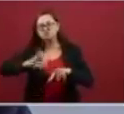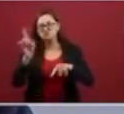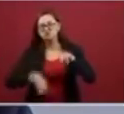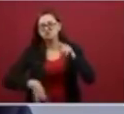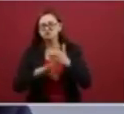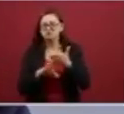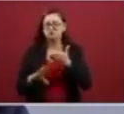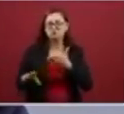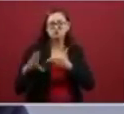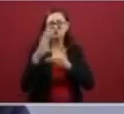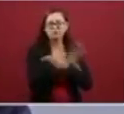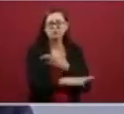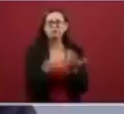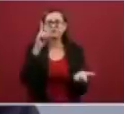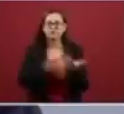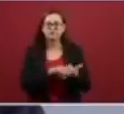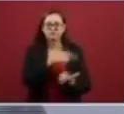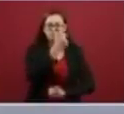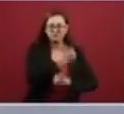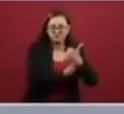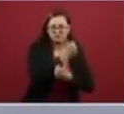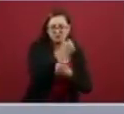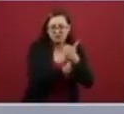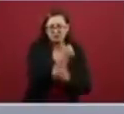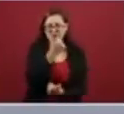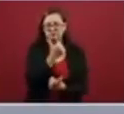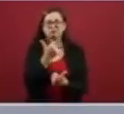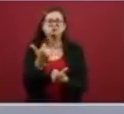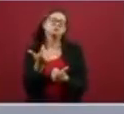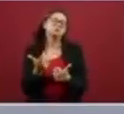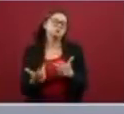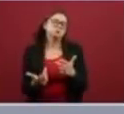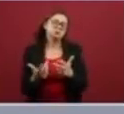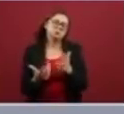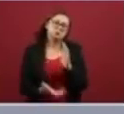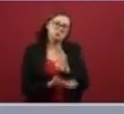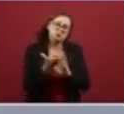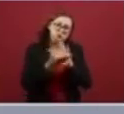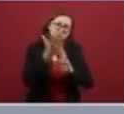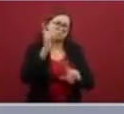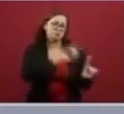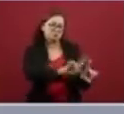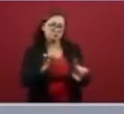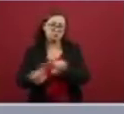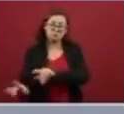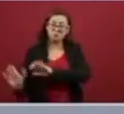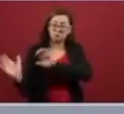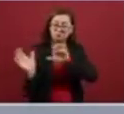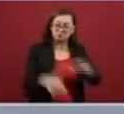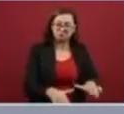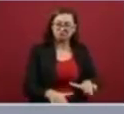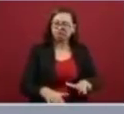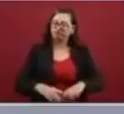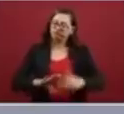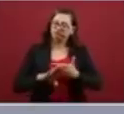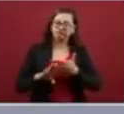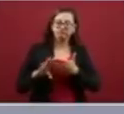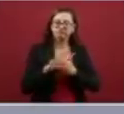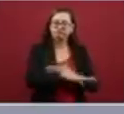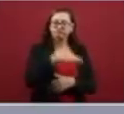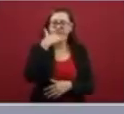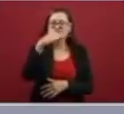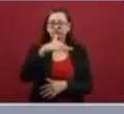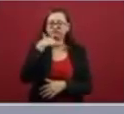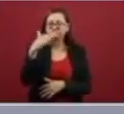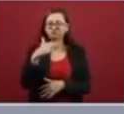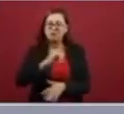de licitación y contratación de obras. No hemos aumentado